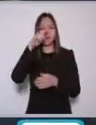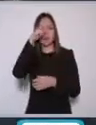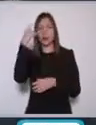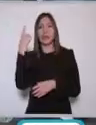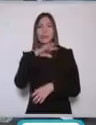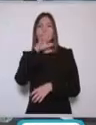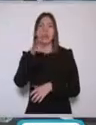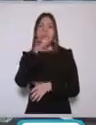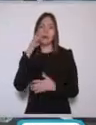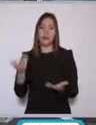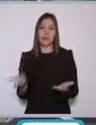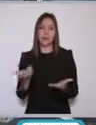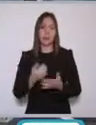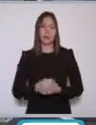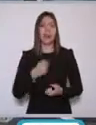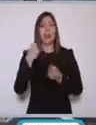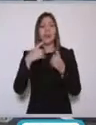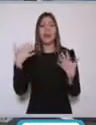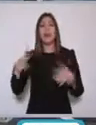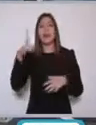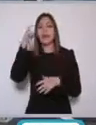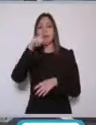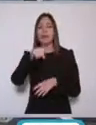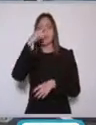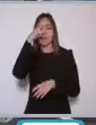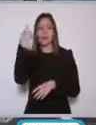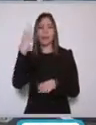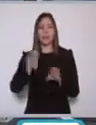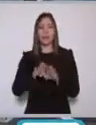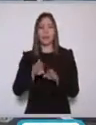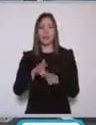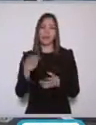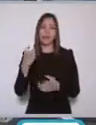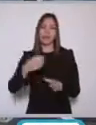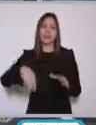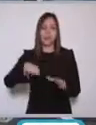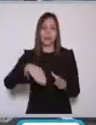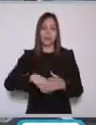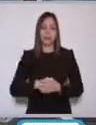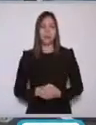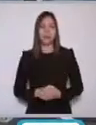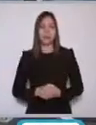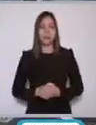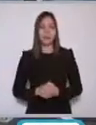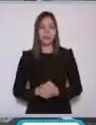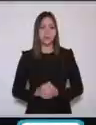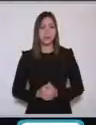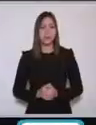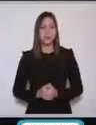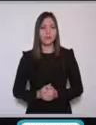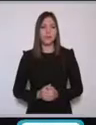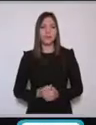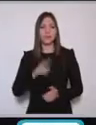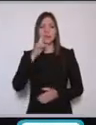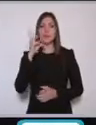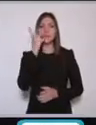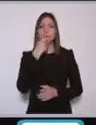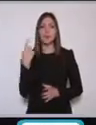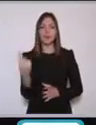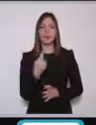así la cebolla, ya ven. Sí. Uno que y se miren, complica miren, la vida. miren, señora, Charlie, mira qué bonito se ven aquí todos los